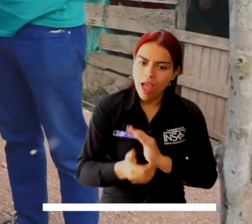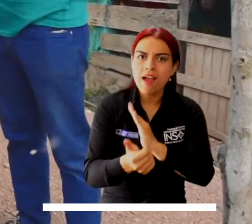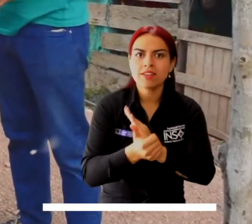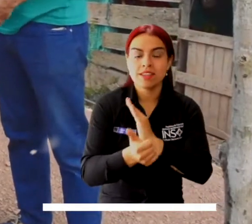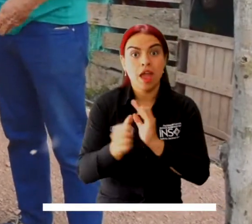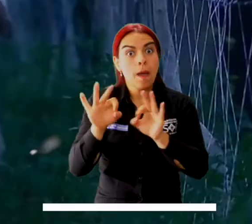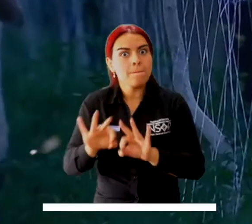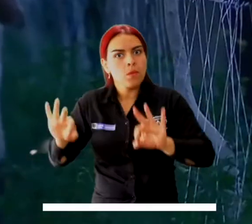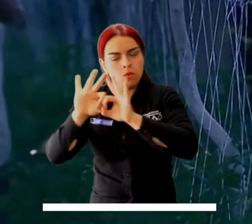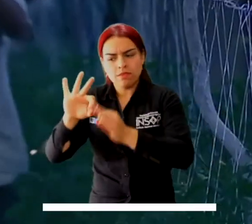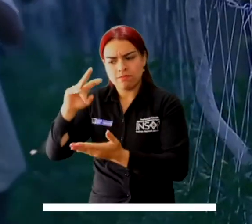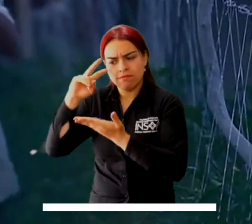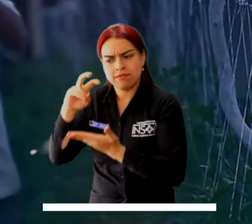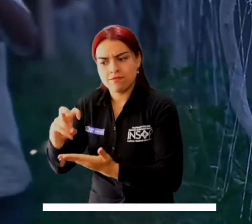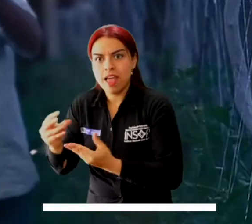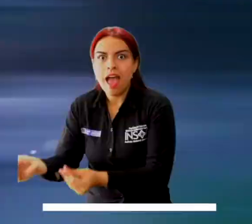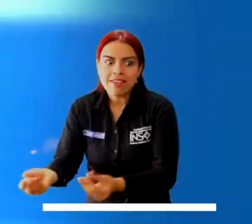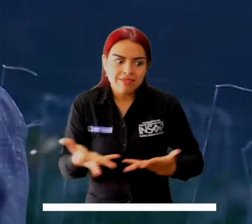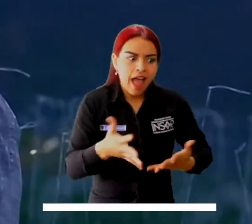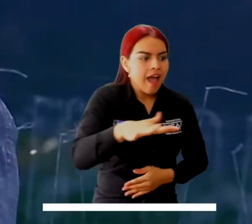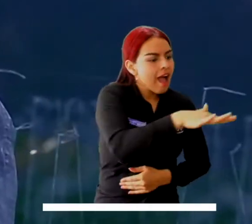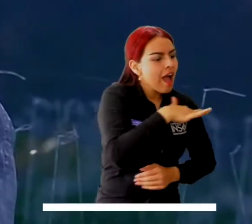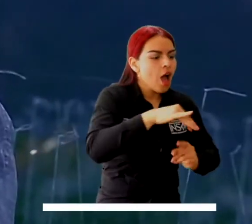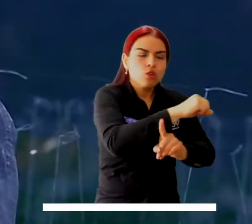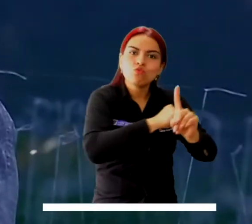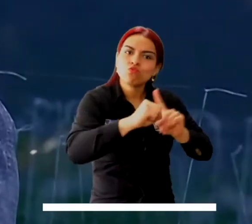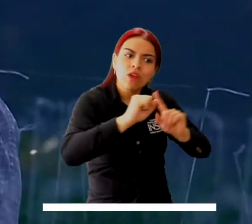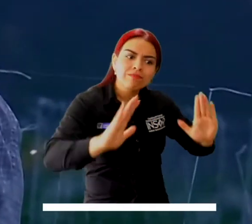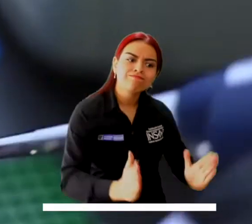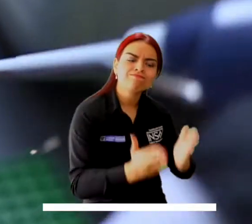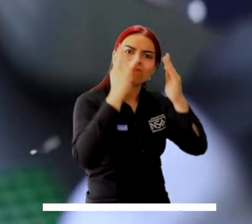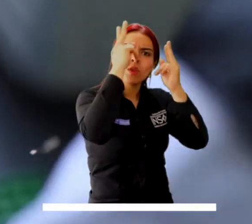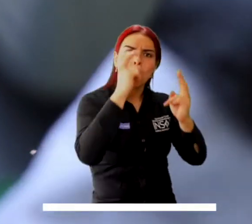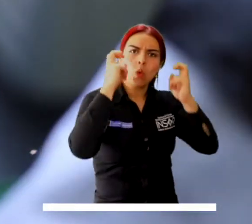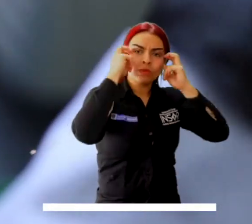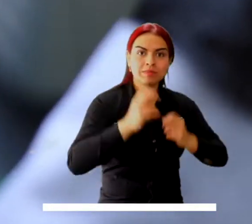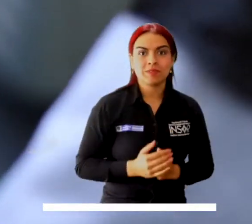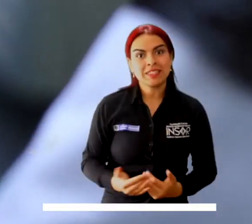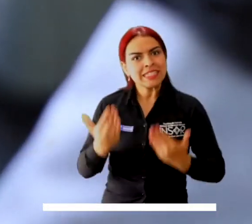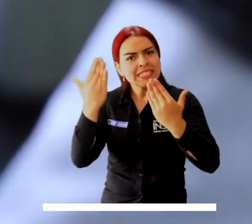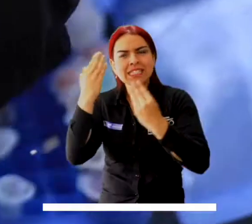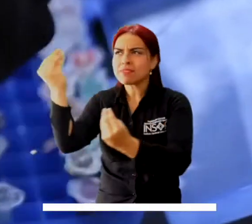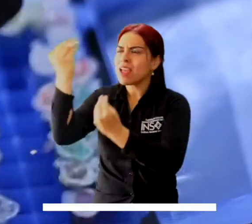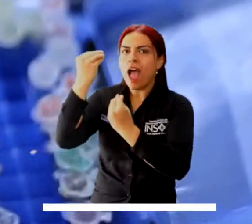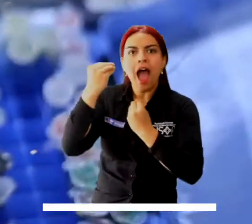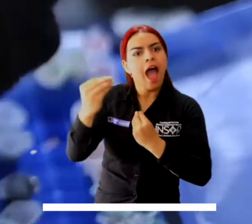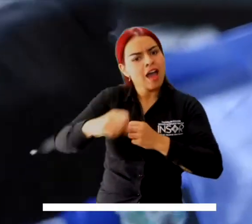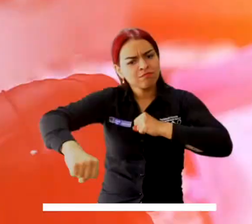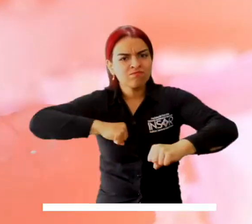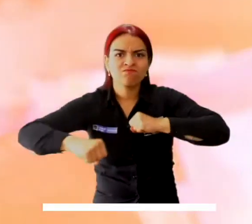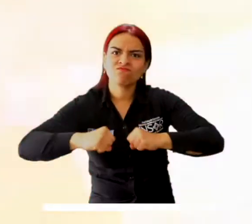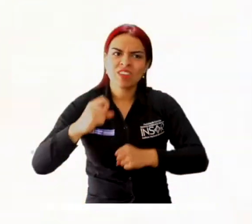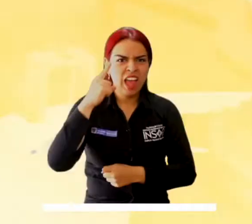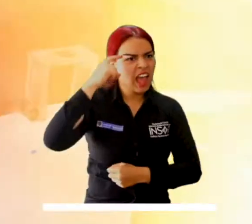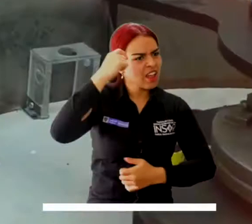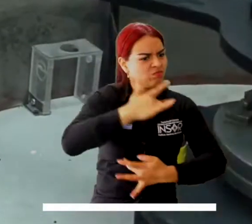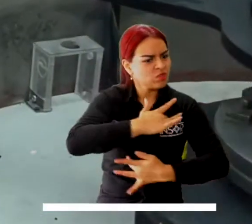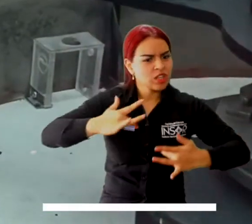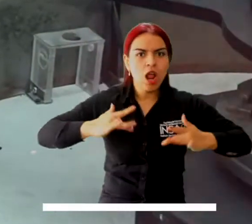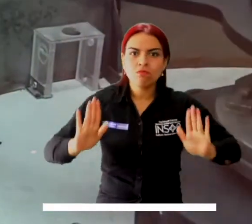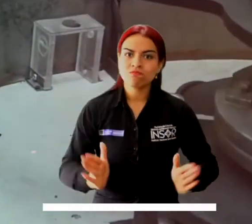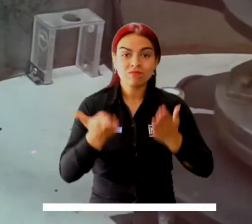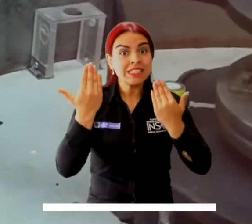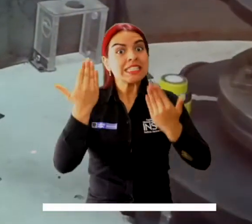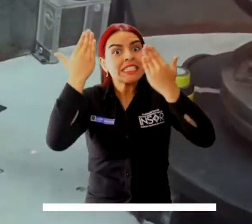del conocimiento y que la ciencia hoy tiene sentido social. Es la esperanza para los desafíos en salud. Es un motor